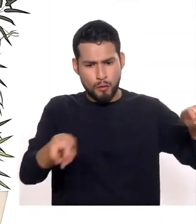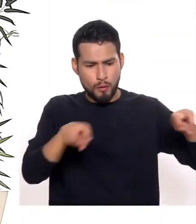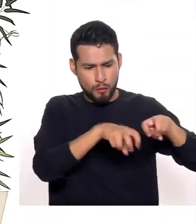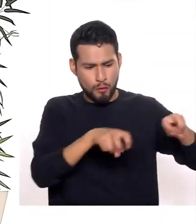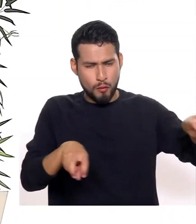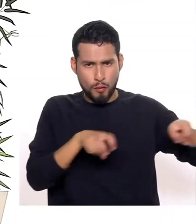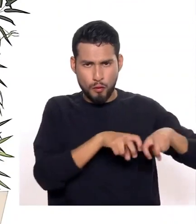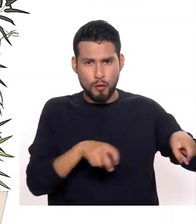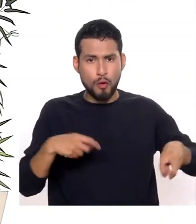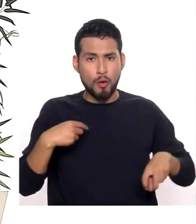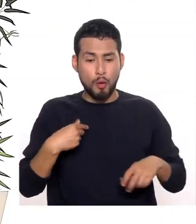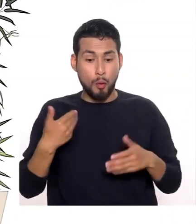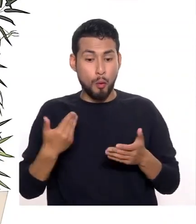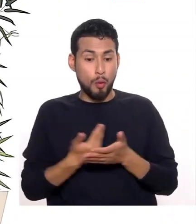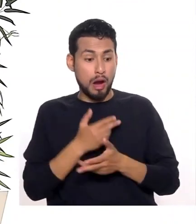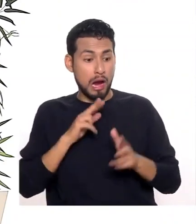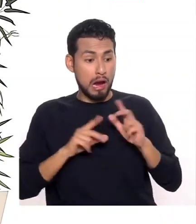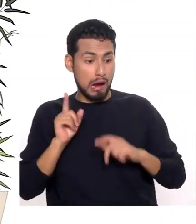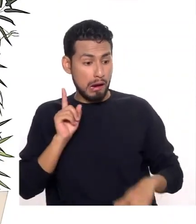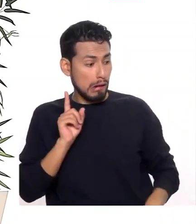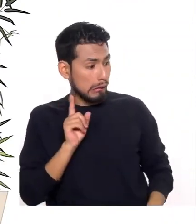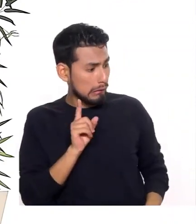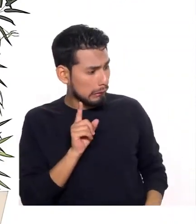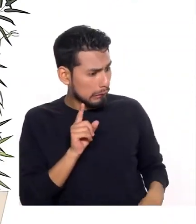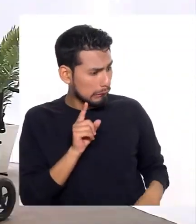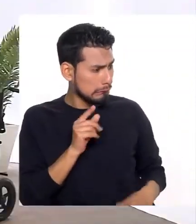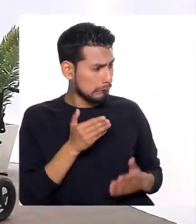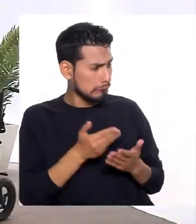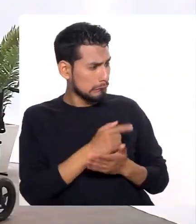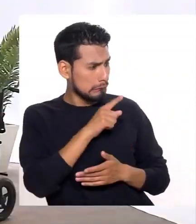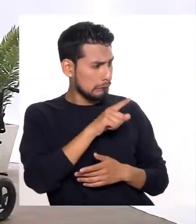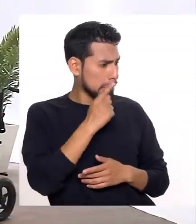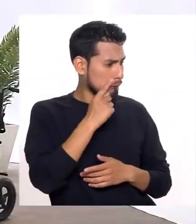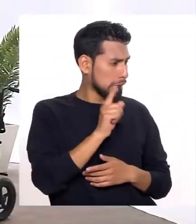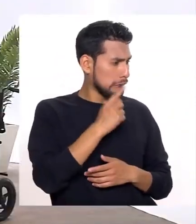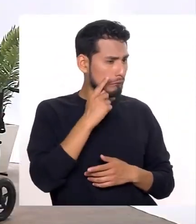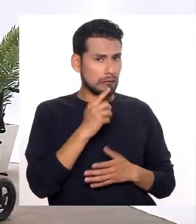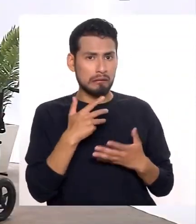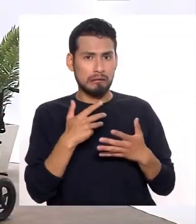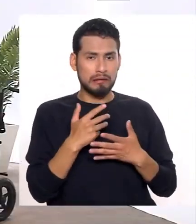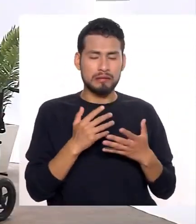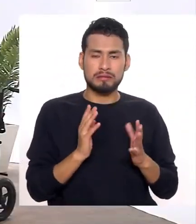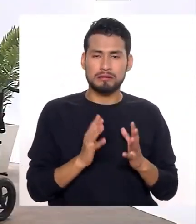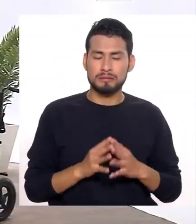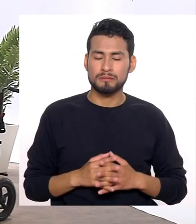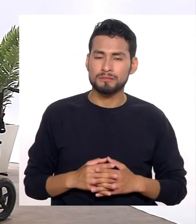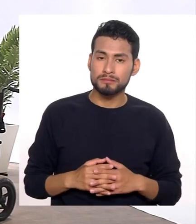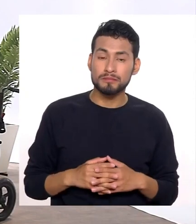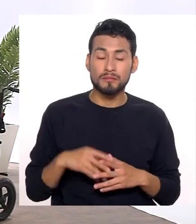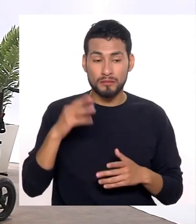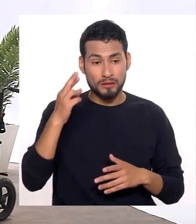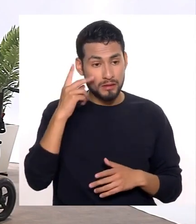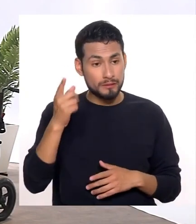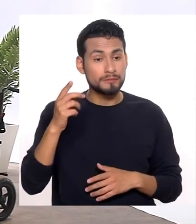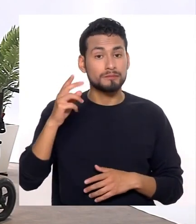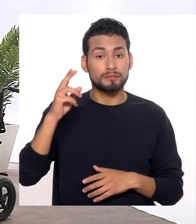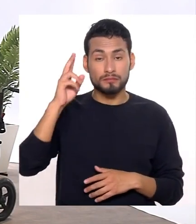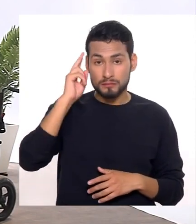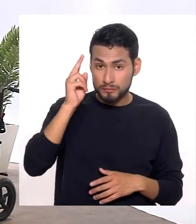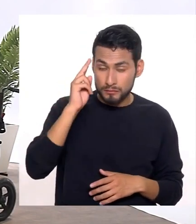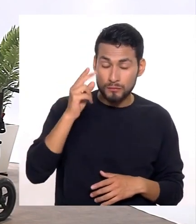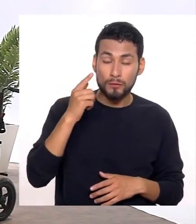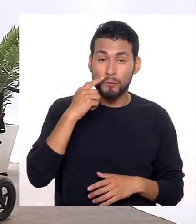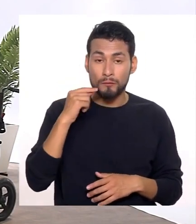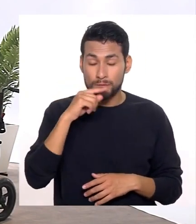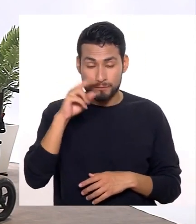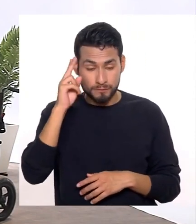organizados y yo llego y esos temores, ¿no?, que enfrenta. Entonces, ante ello, los maestros y maestras de